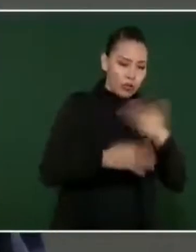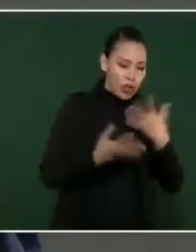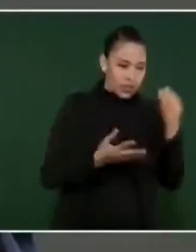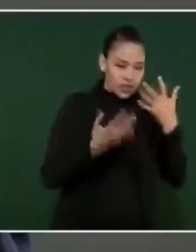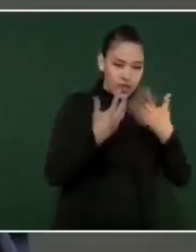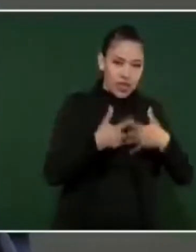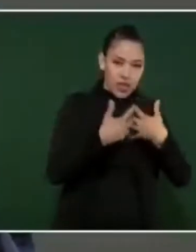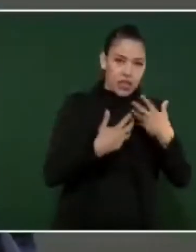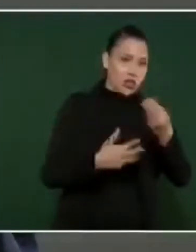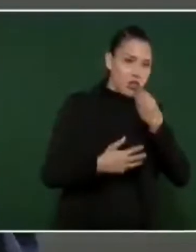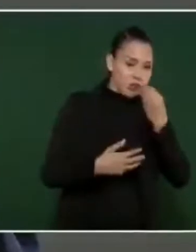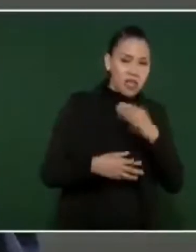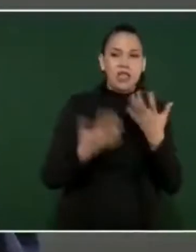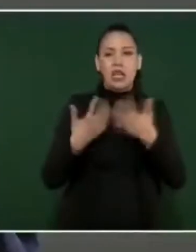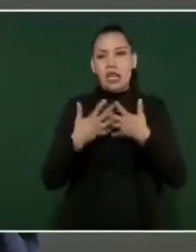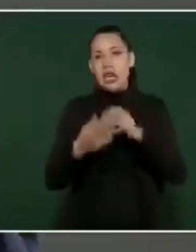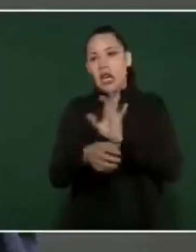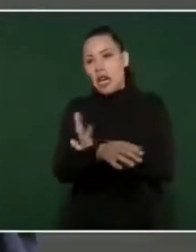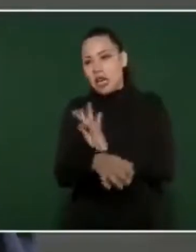la producción de sorgo.